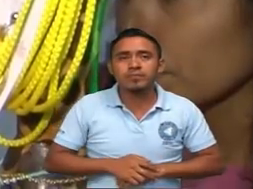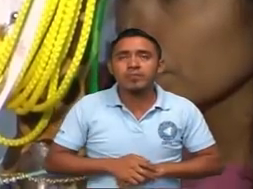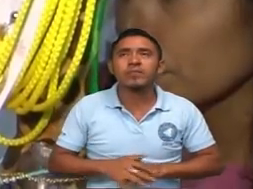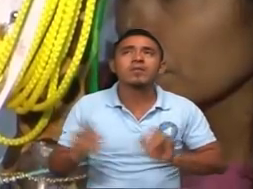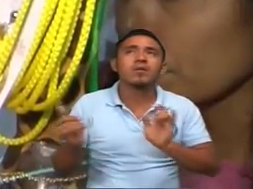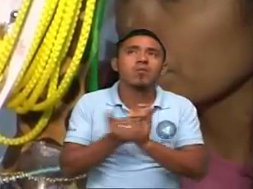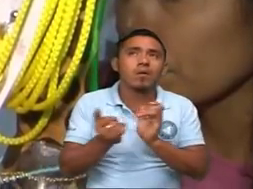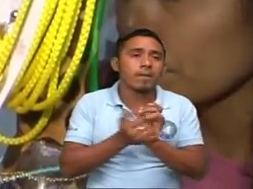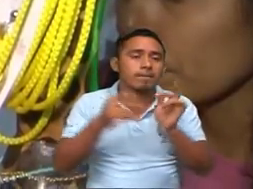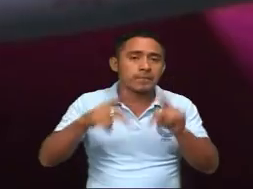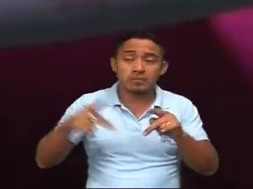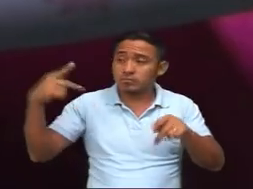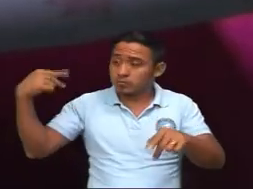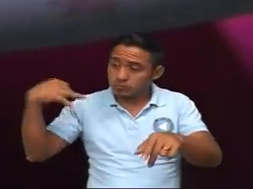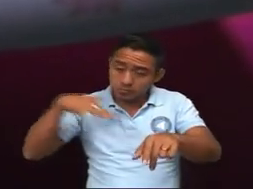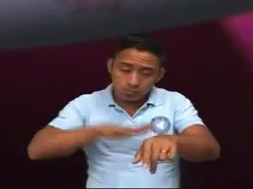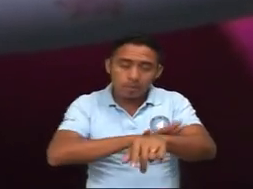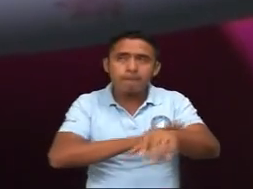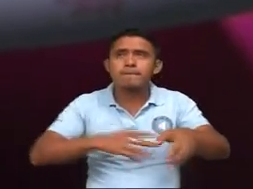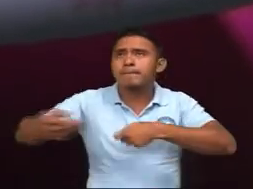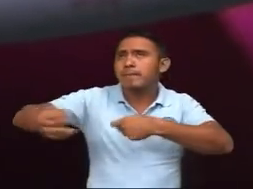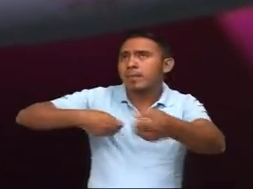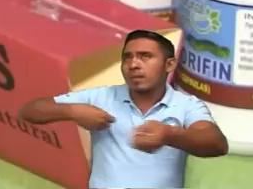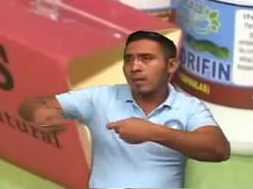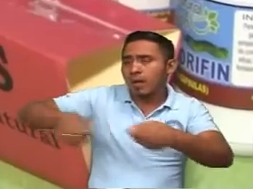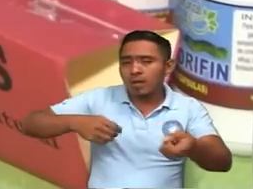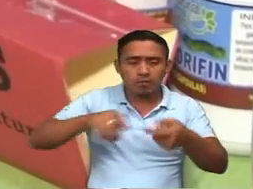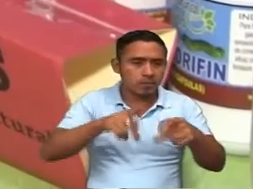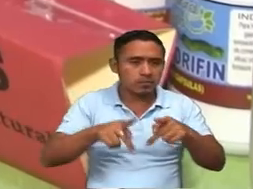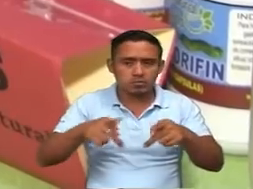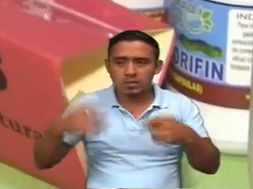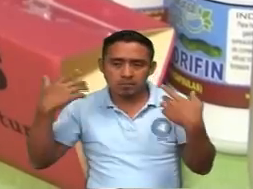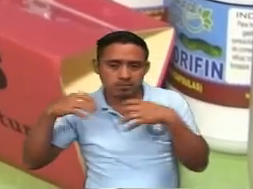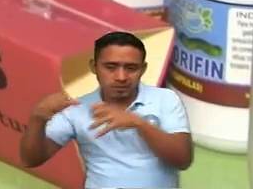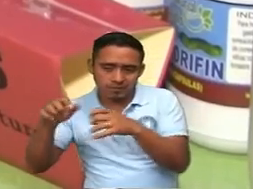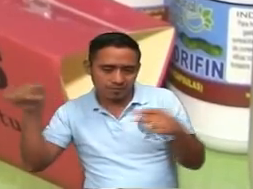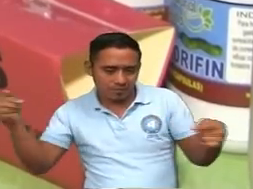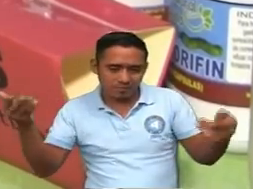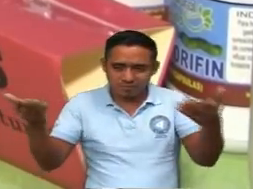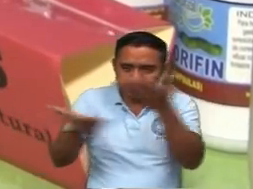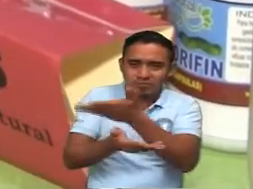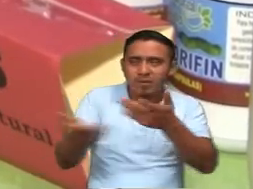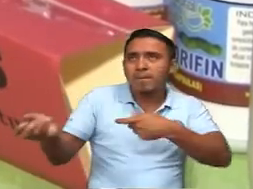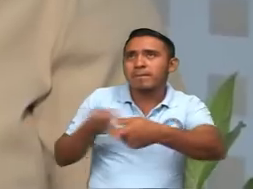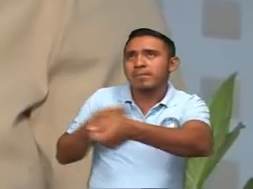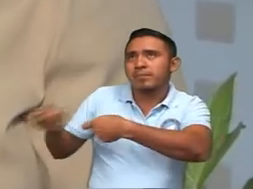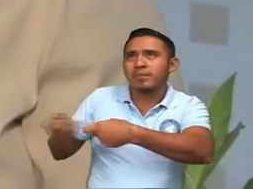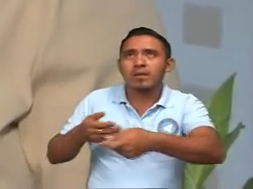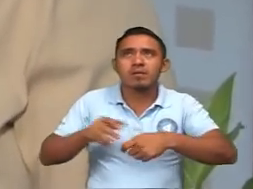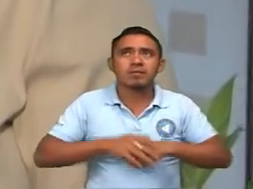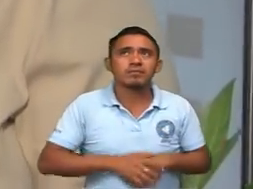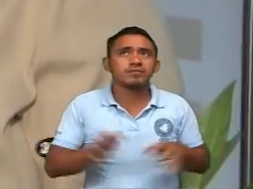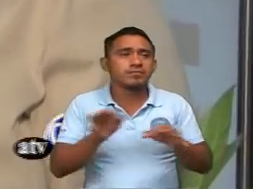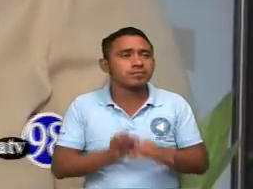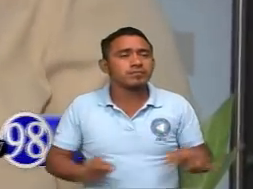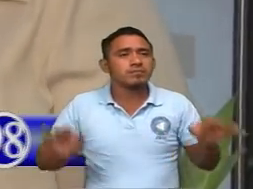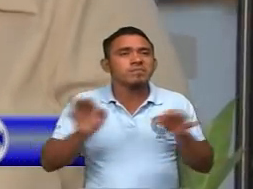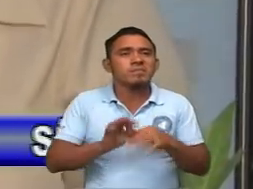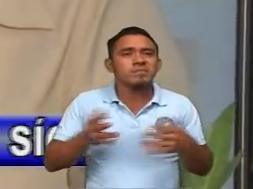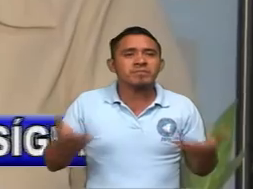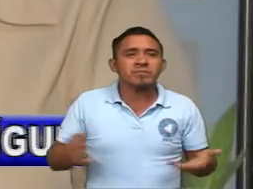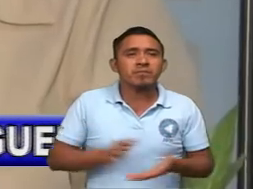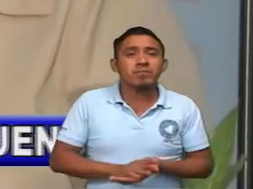Asimismo, protagonistas del Pacífico ofertaron sus productos a compradores de la costa Caribe. Es importante porque se hace